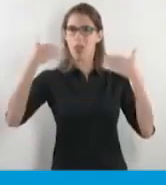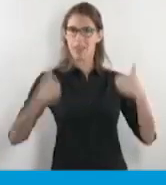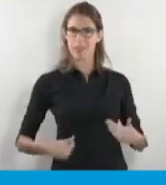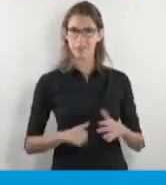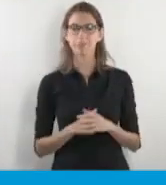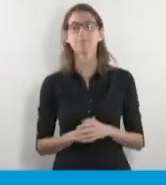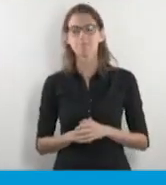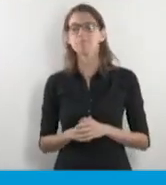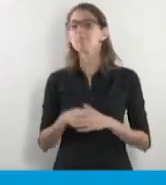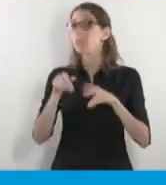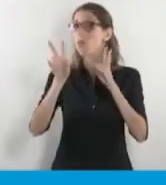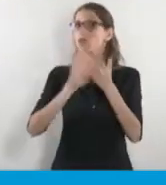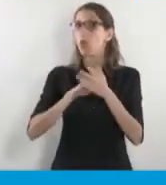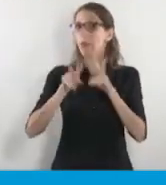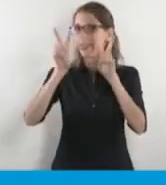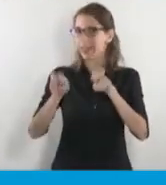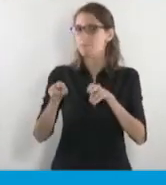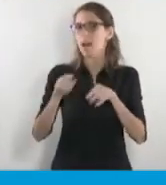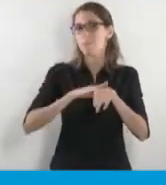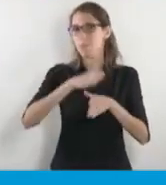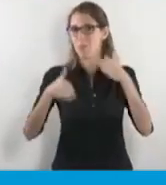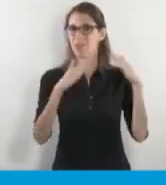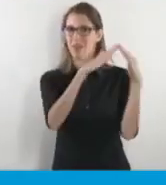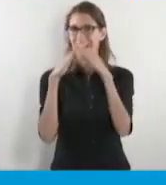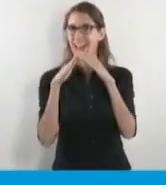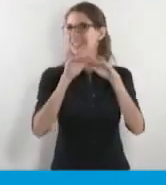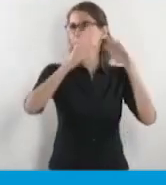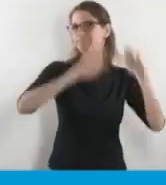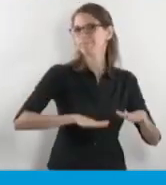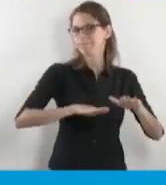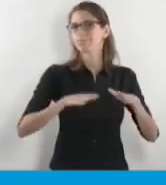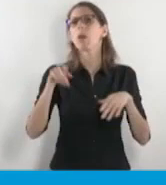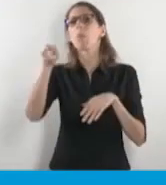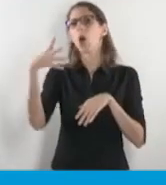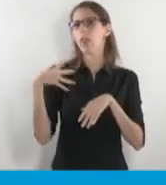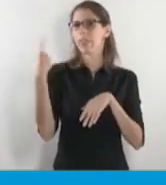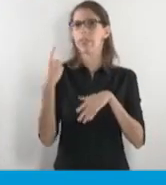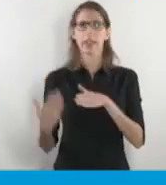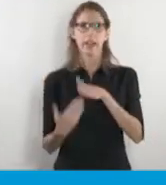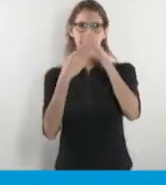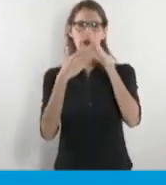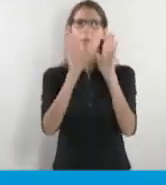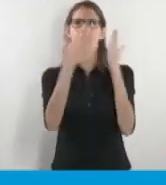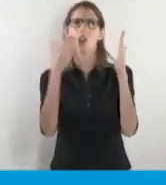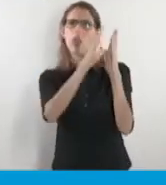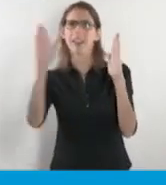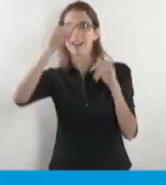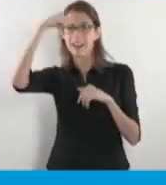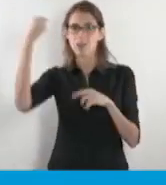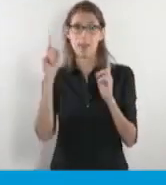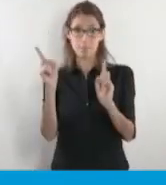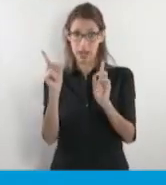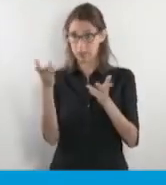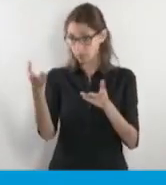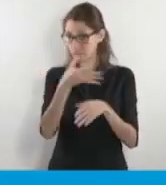sentido y justamente viviendo este tiempo de cuarentena digamos voz dirigir la biblioteca nacional de maestros preguntarle por un lado este